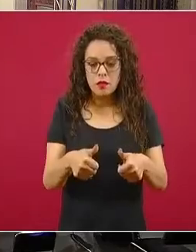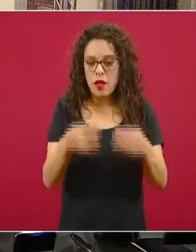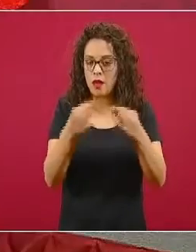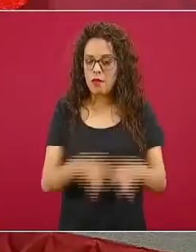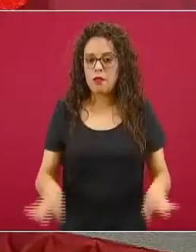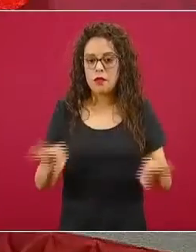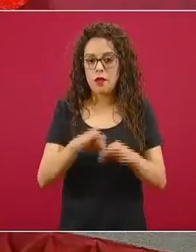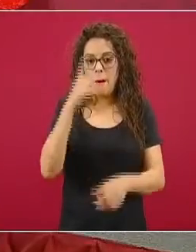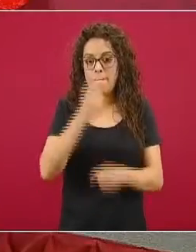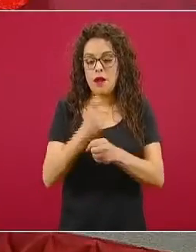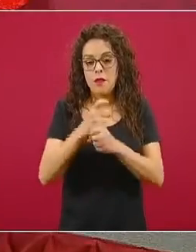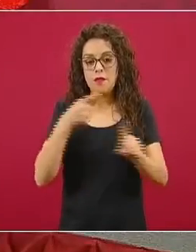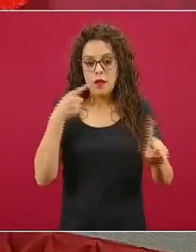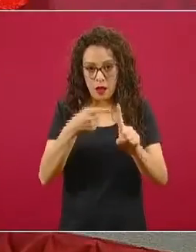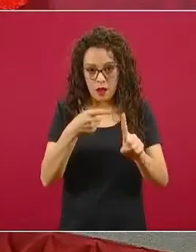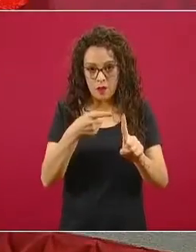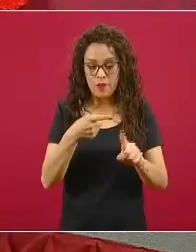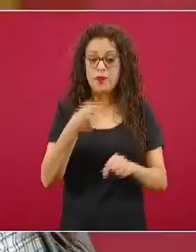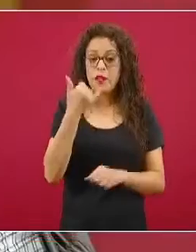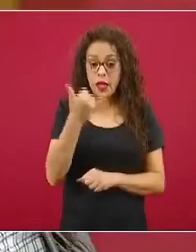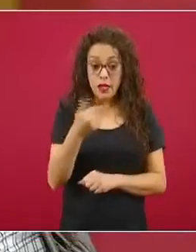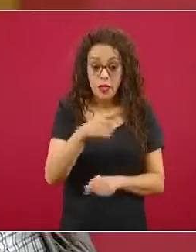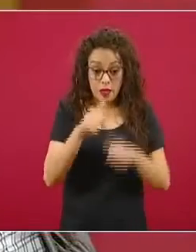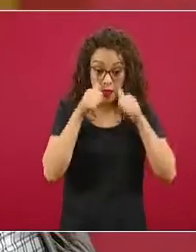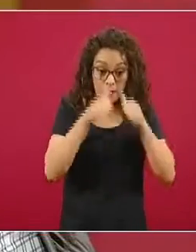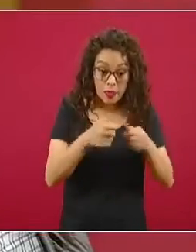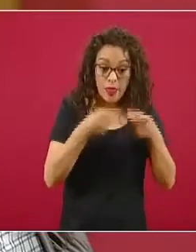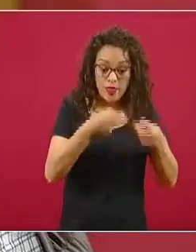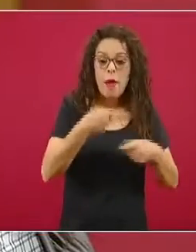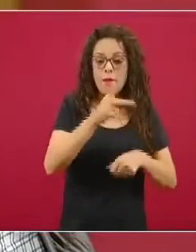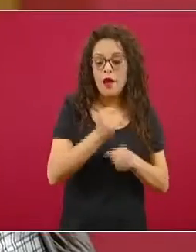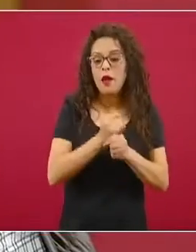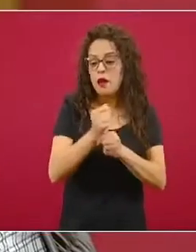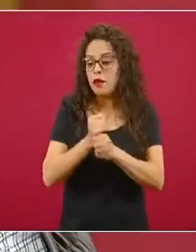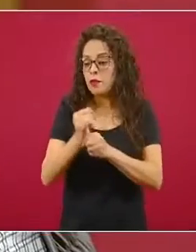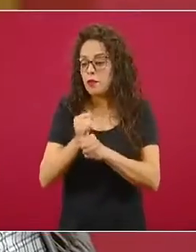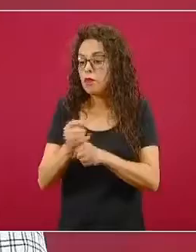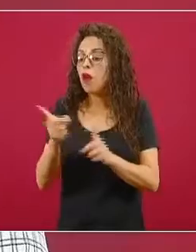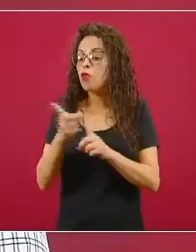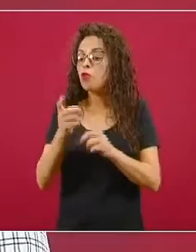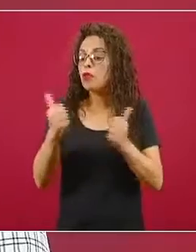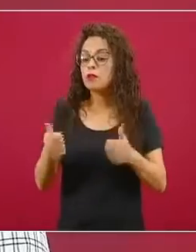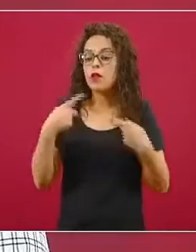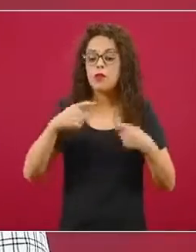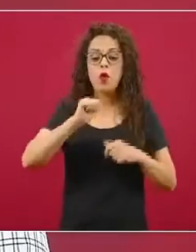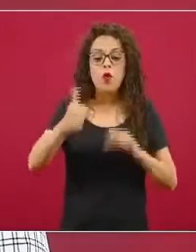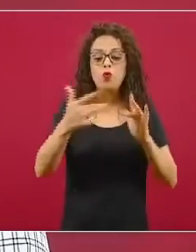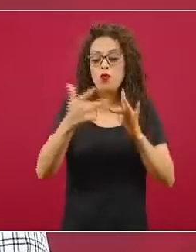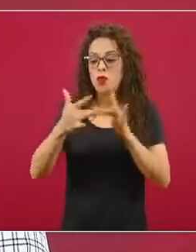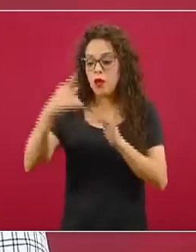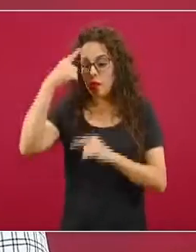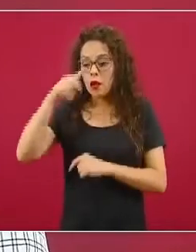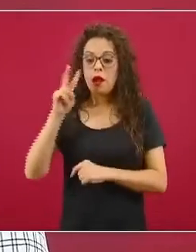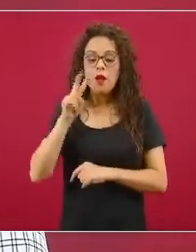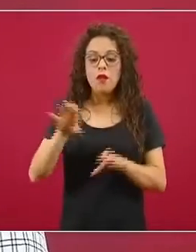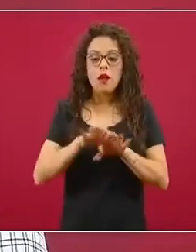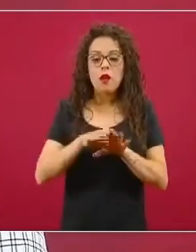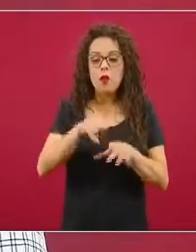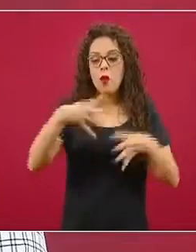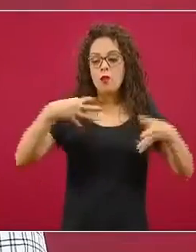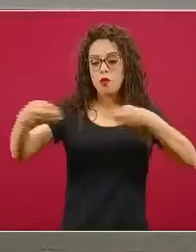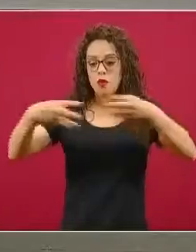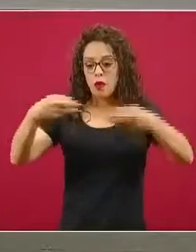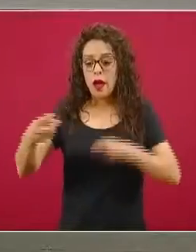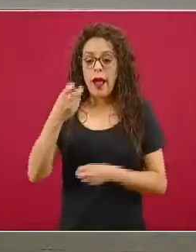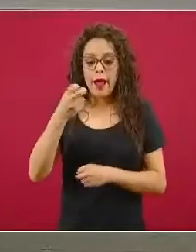mientras se va investigando la cadena de contagios y se van integrando los diferentes mecanismos de información,